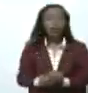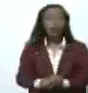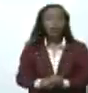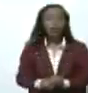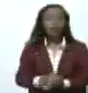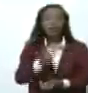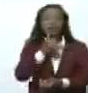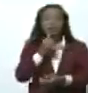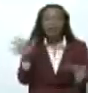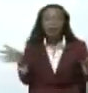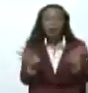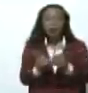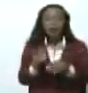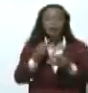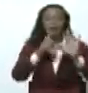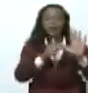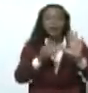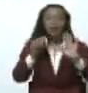quien acumula